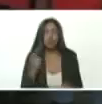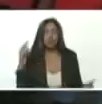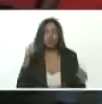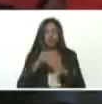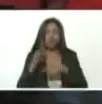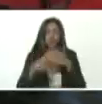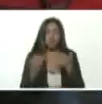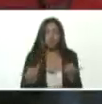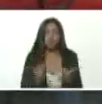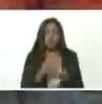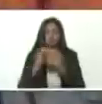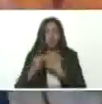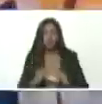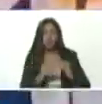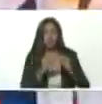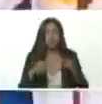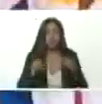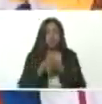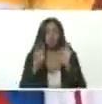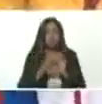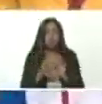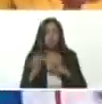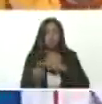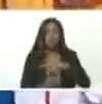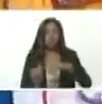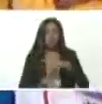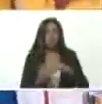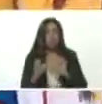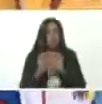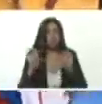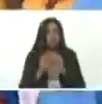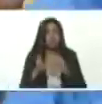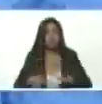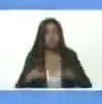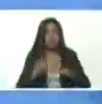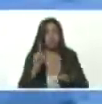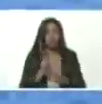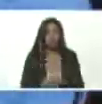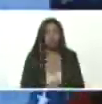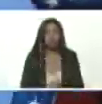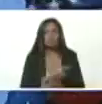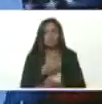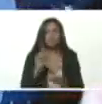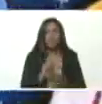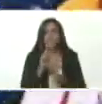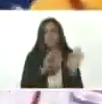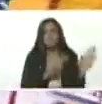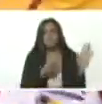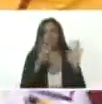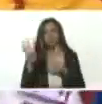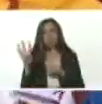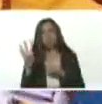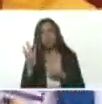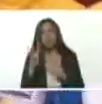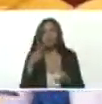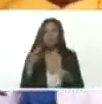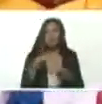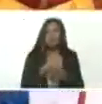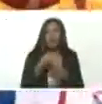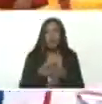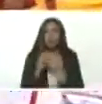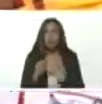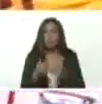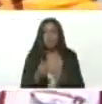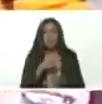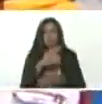objetivo de reparar y rehabilitar las instituciones educativas en todo el territorio nacional. Desde el 29 de agosto está en marcha este